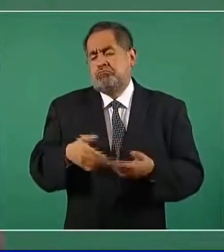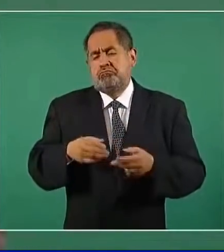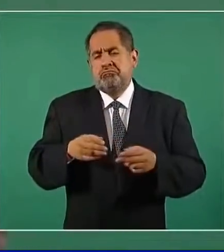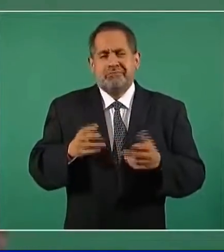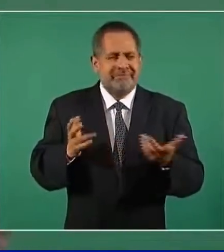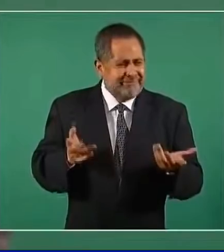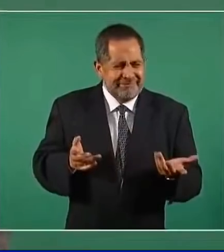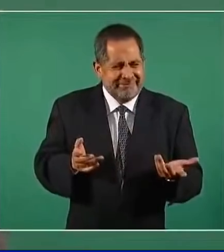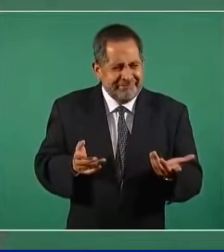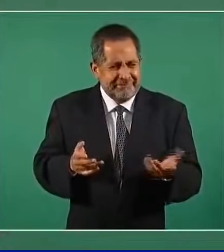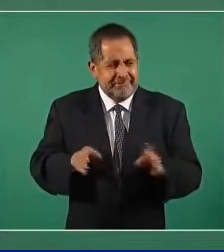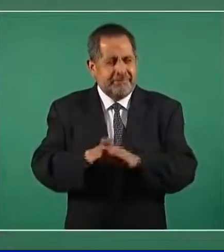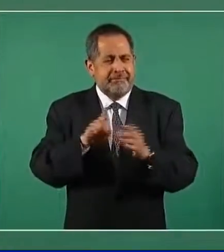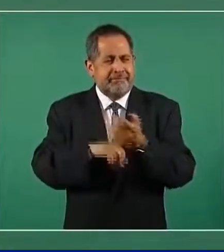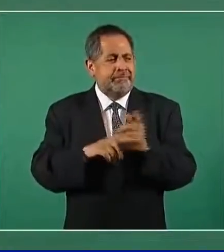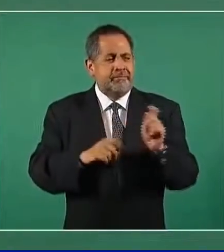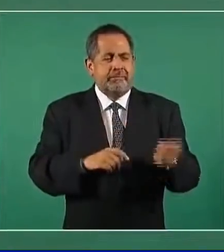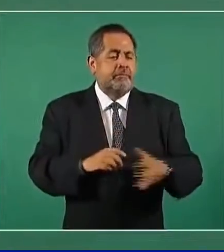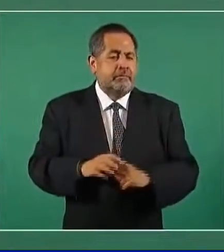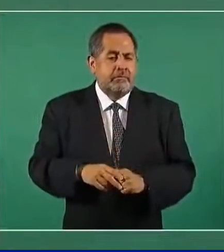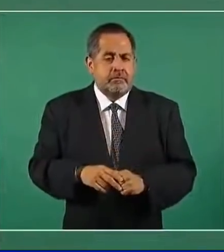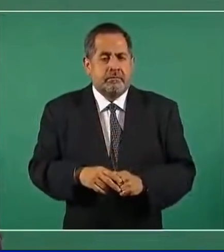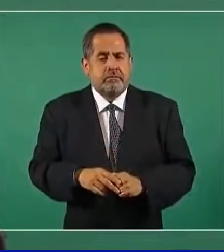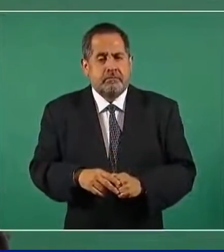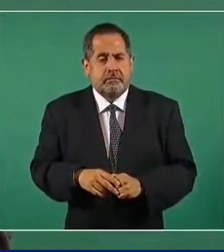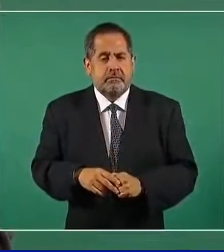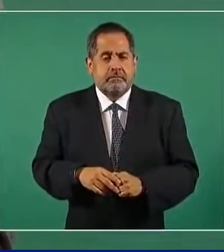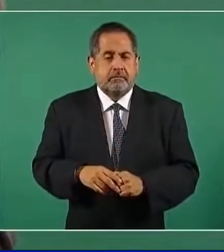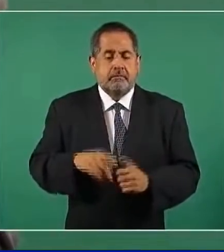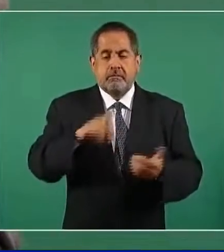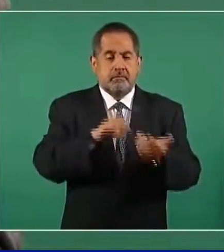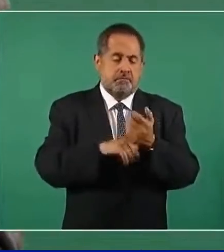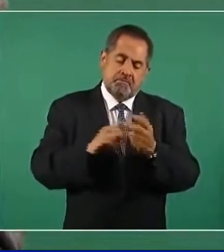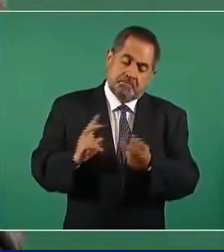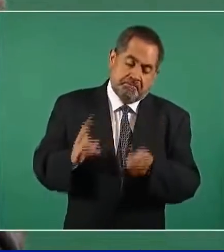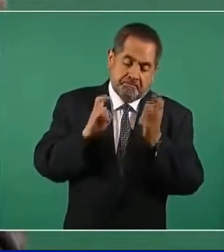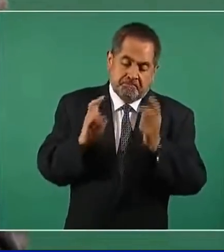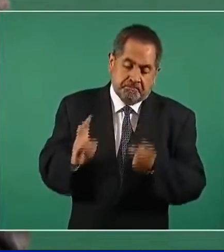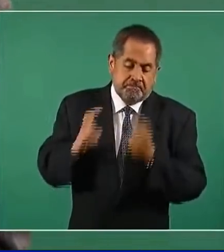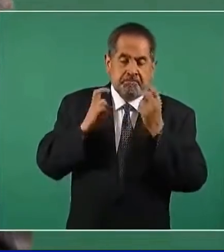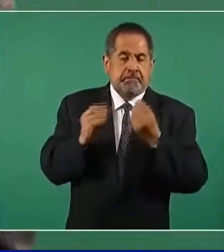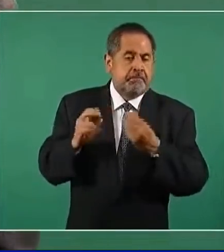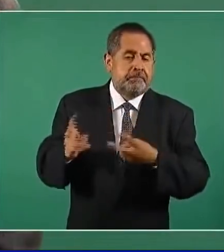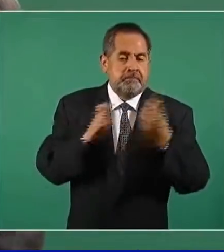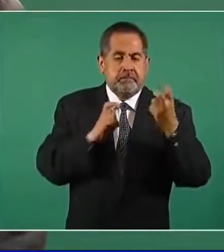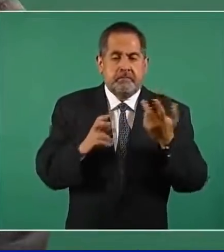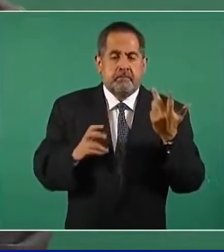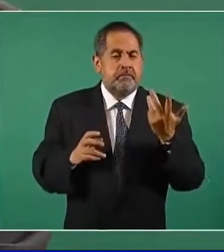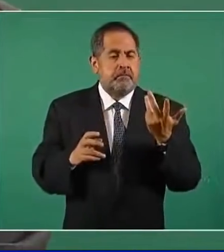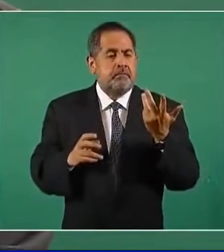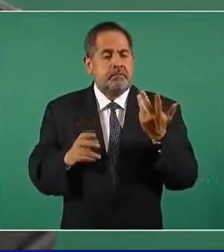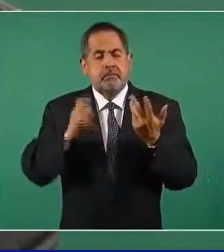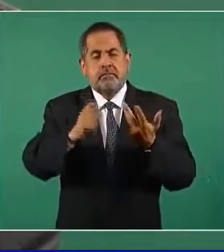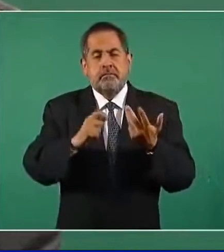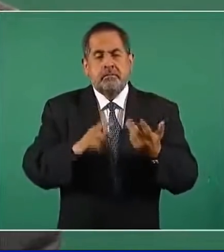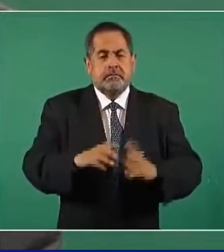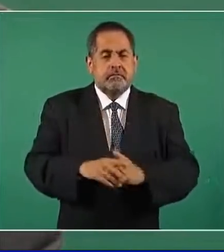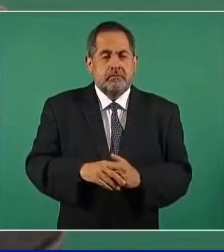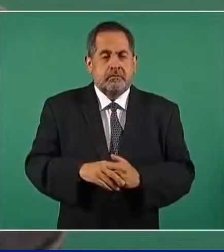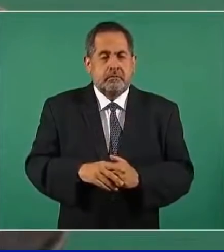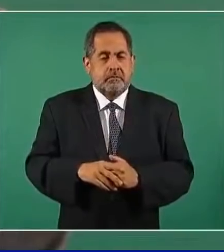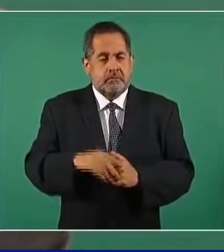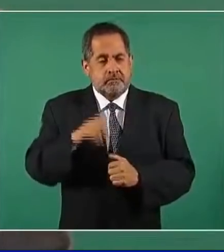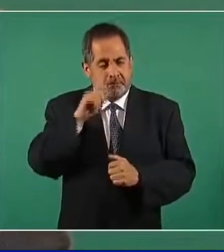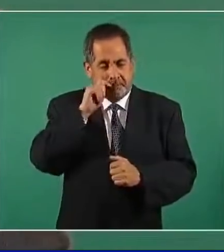llegaban y pues, tenían que saquear, tenían que robar, y no había ningún problema porque el que